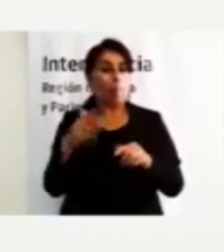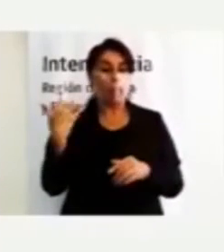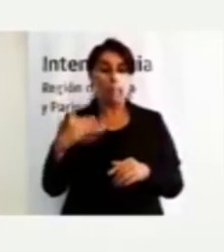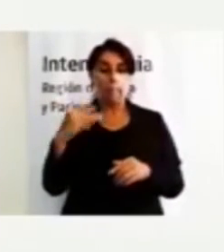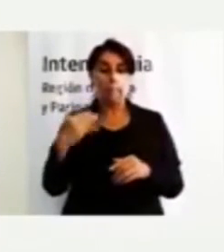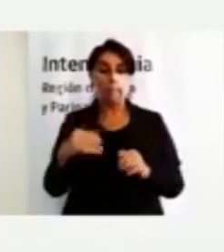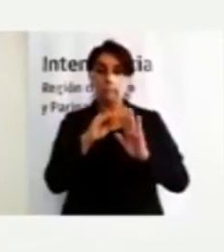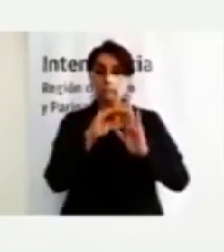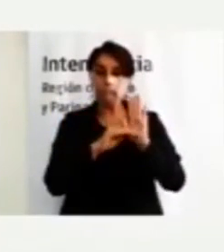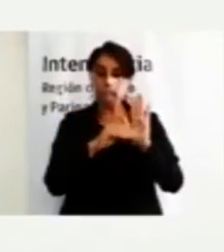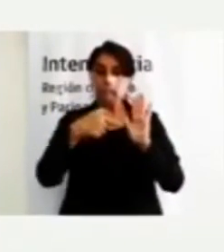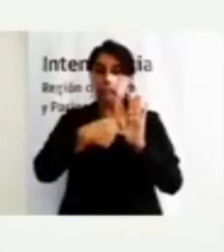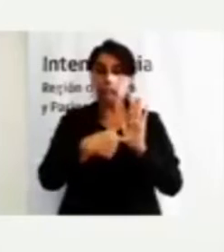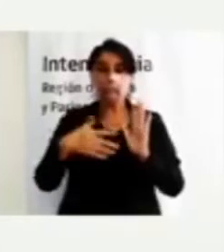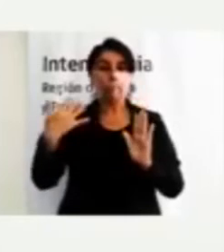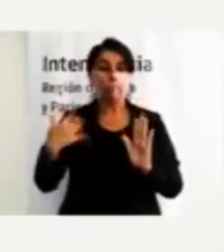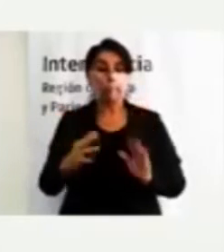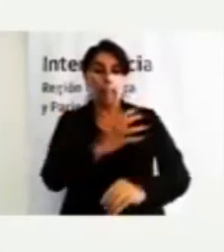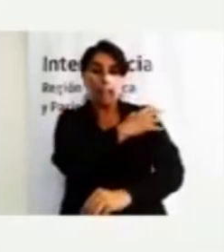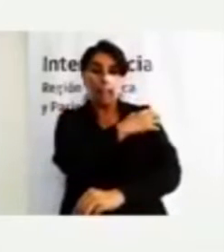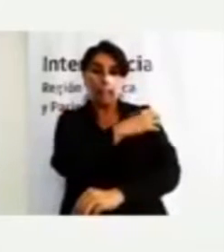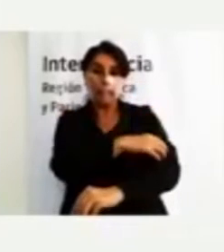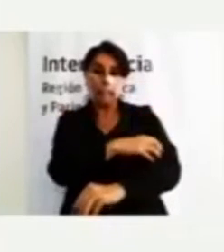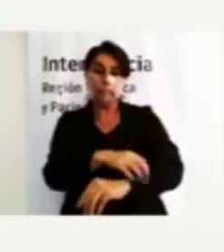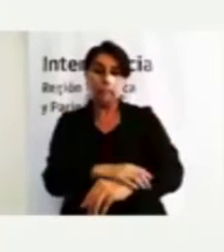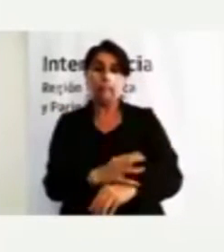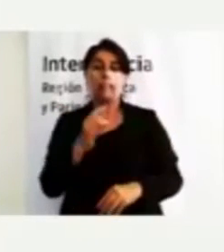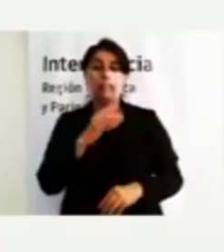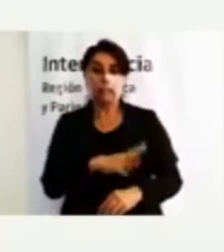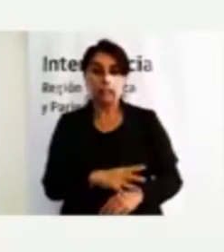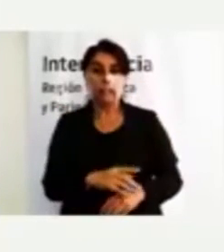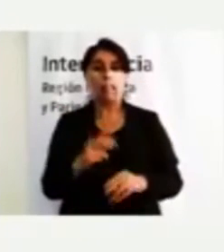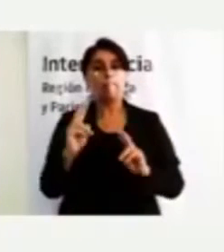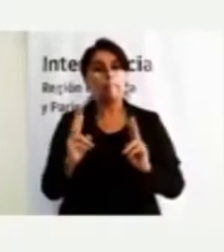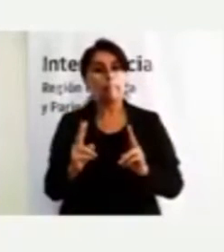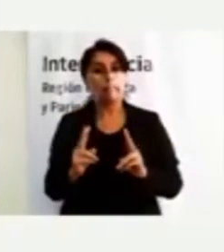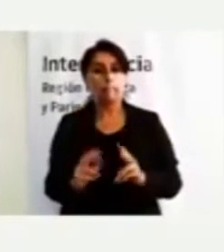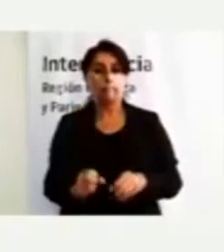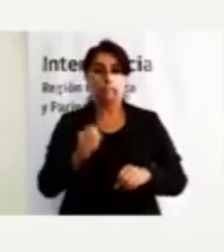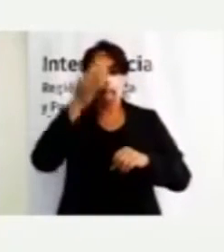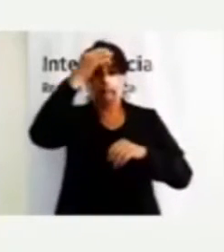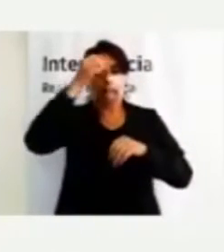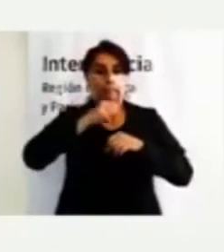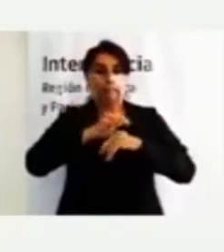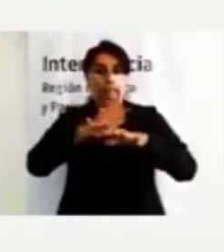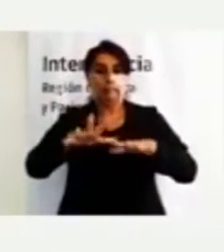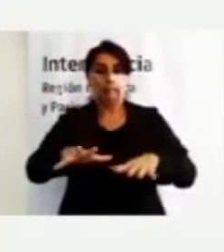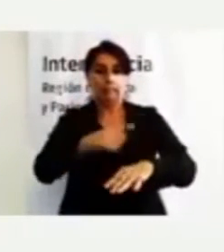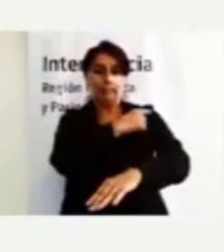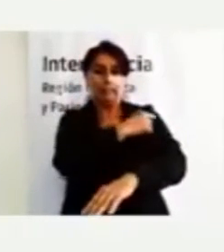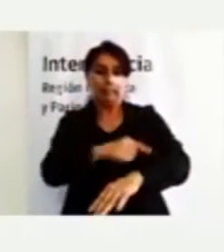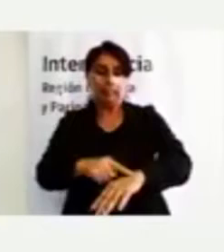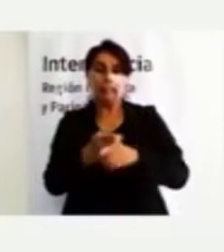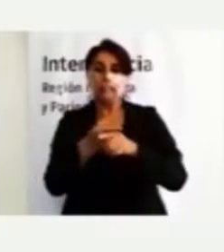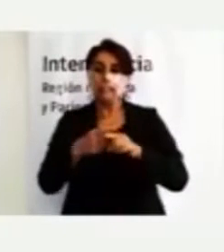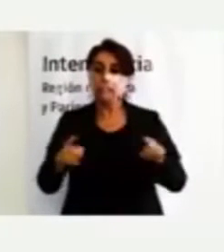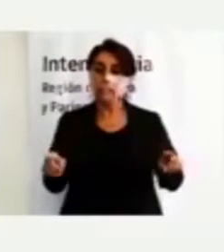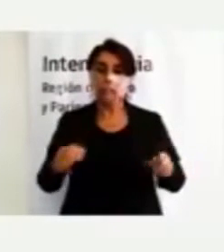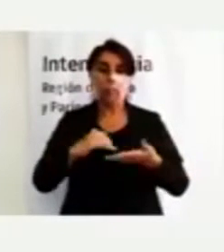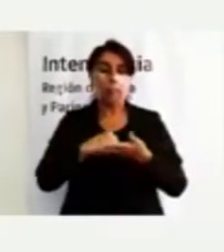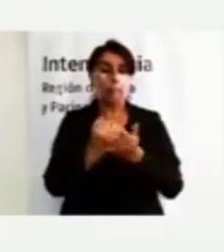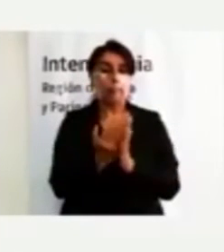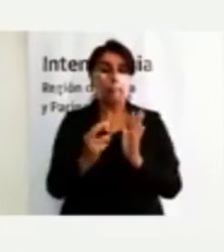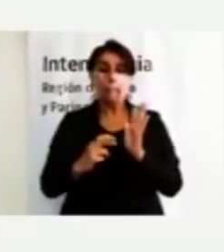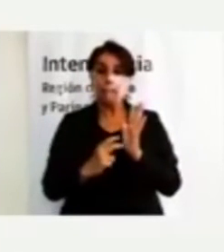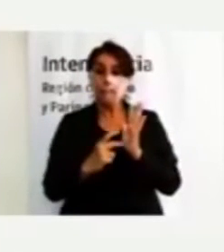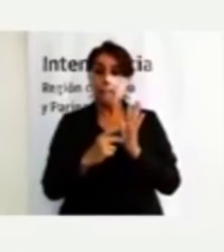importante señalar que cada región de Chile vive la pandemia del COVID-19 en forma diferente. Por lo tanto, el plan